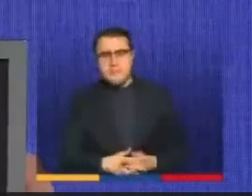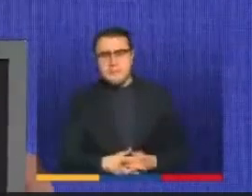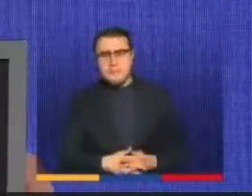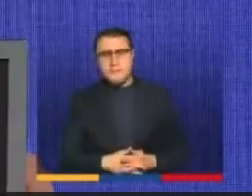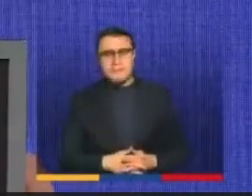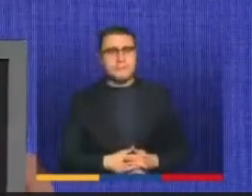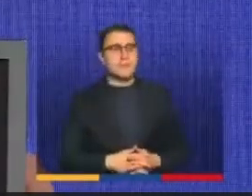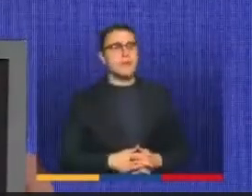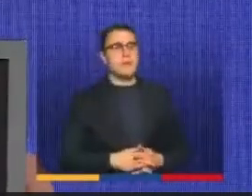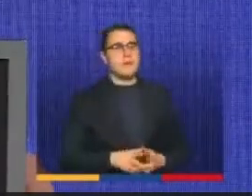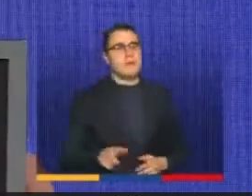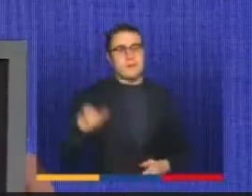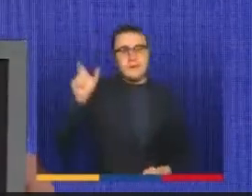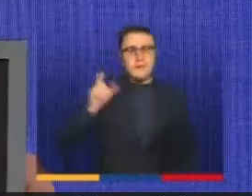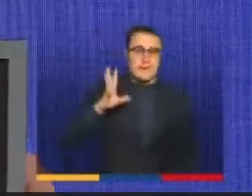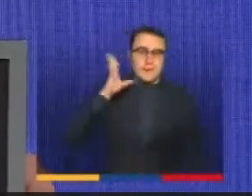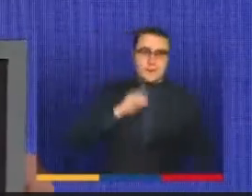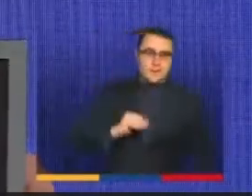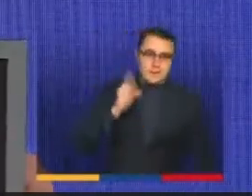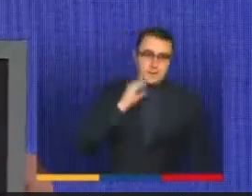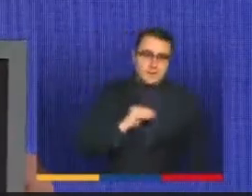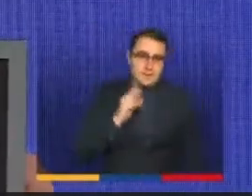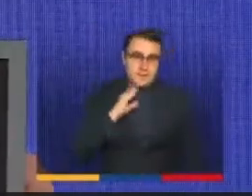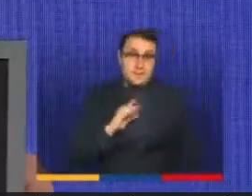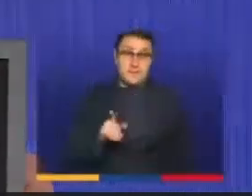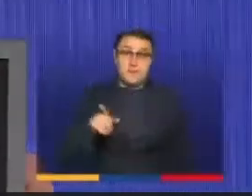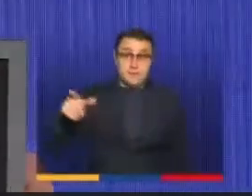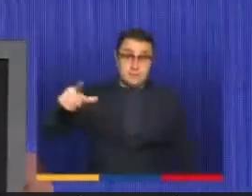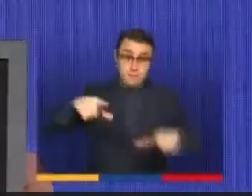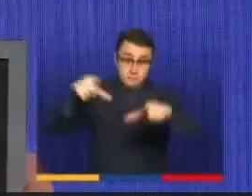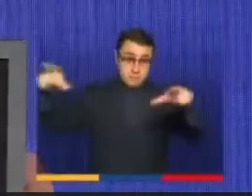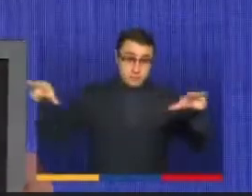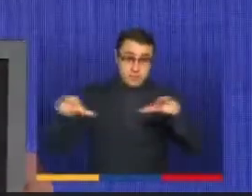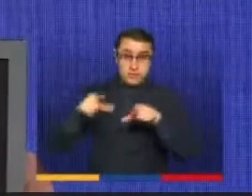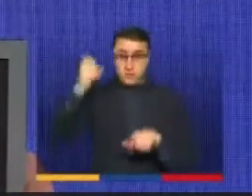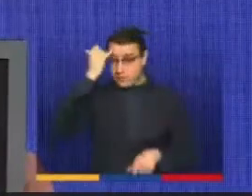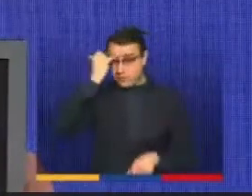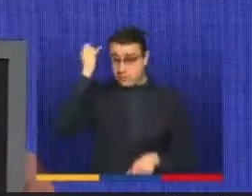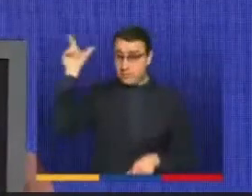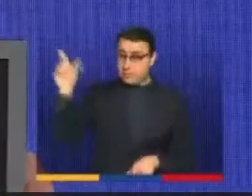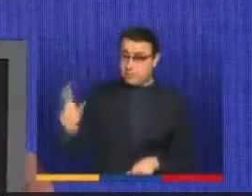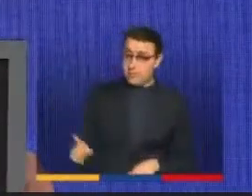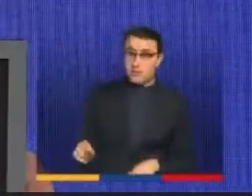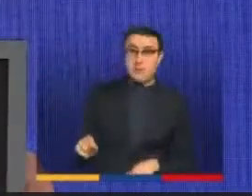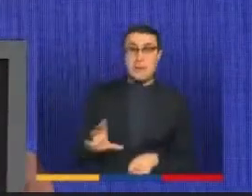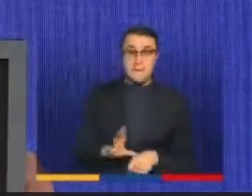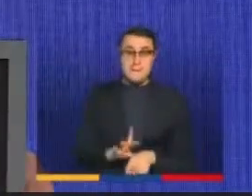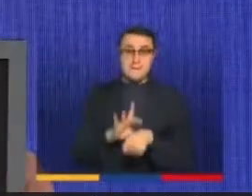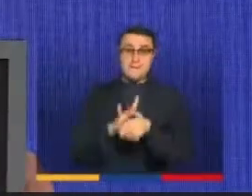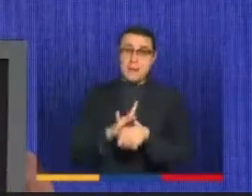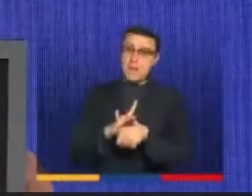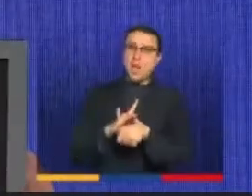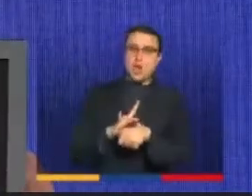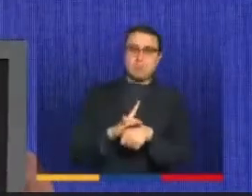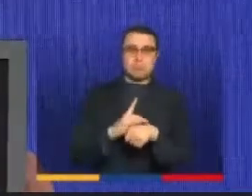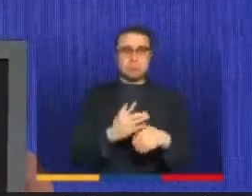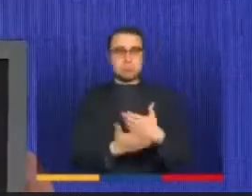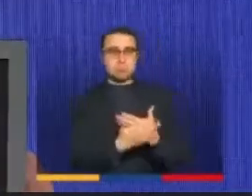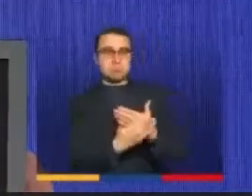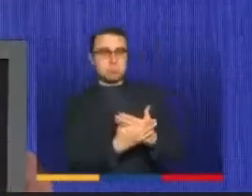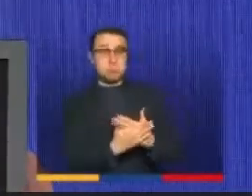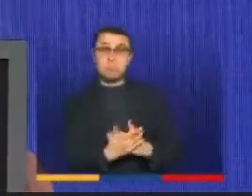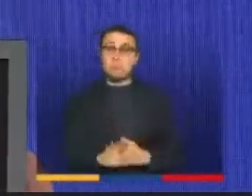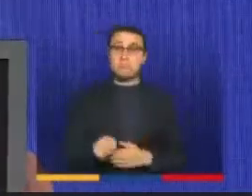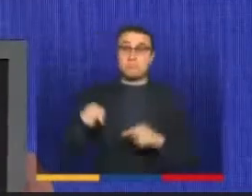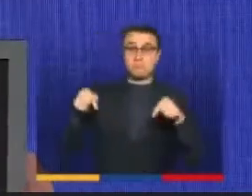Y con toda su experiencia en un sitio como Italia frente al COVID, el médico Gelli me dijo, porque